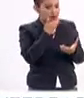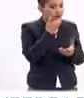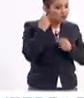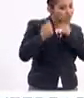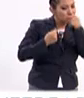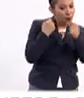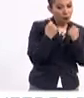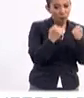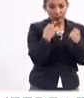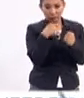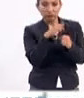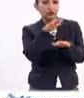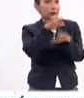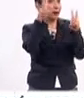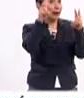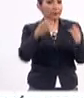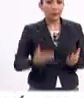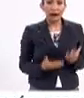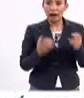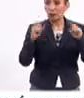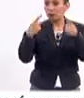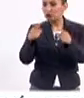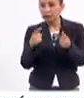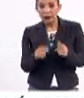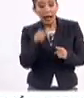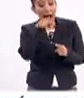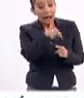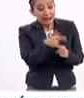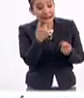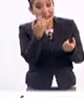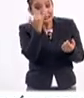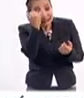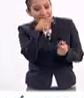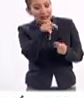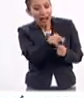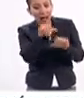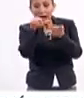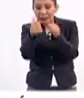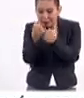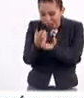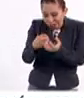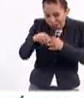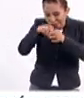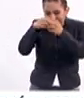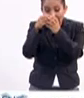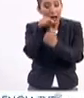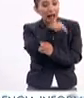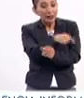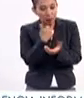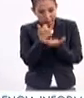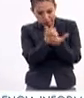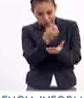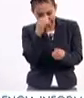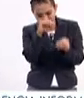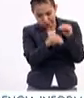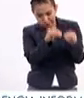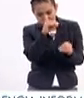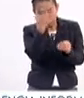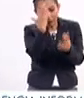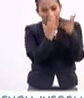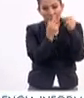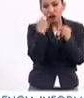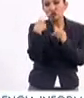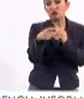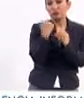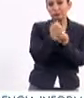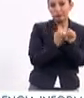tradiciones muy fuertes con respecto a la danza, a la música, etcétera, serán a las artesanías, serán esos los elementos de los que partan para